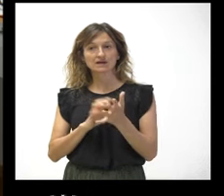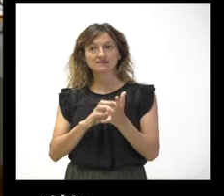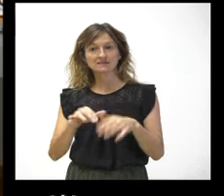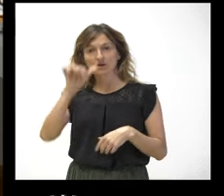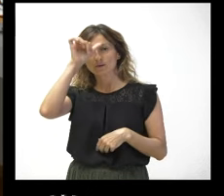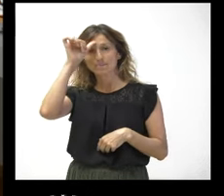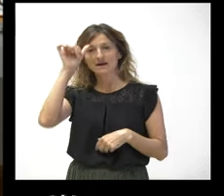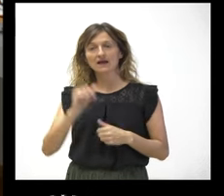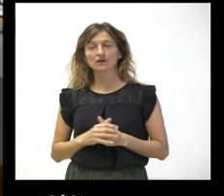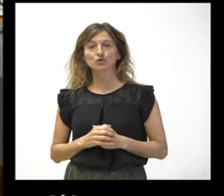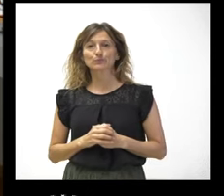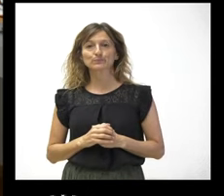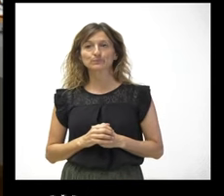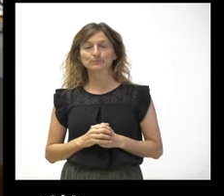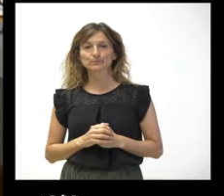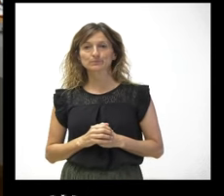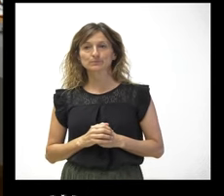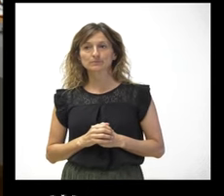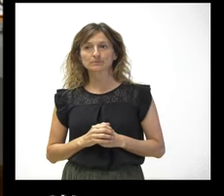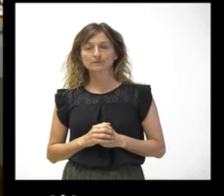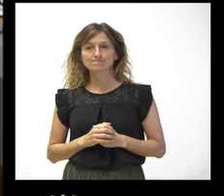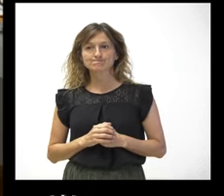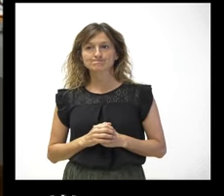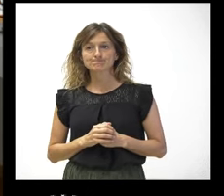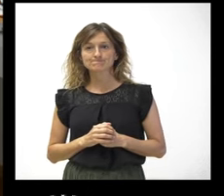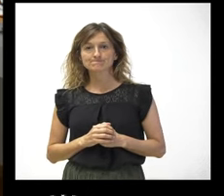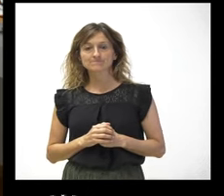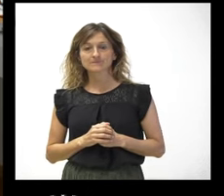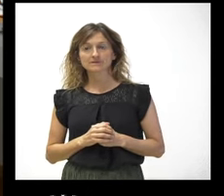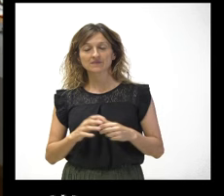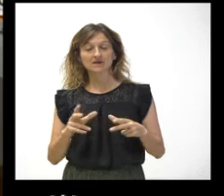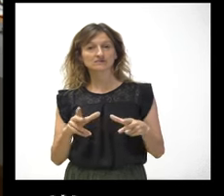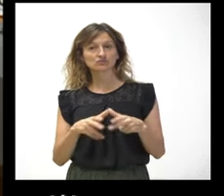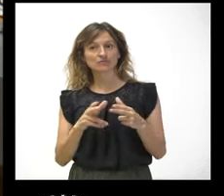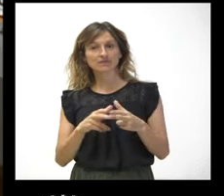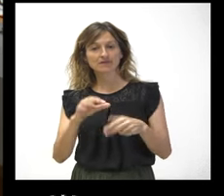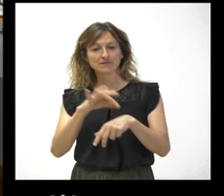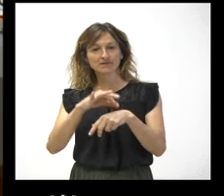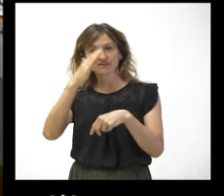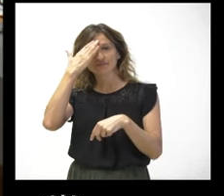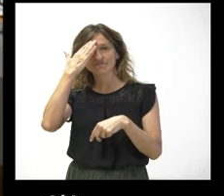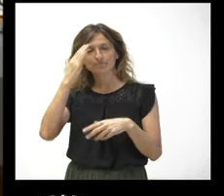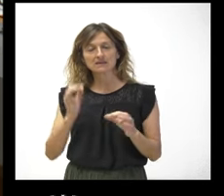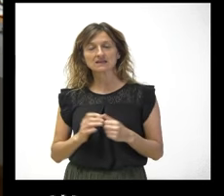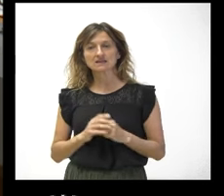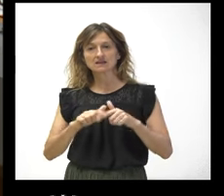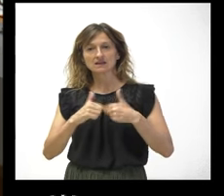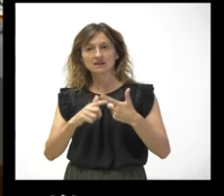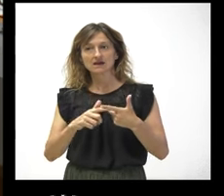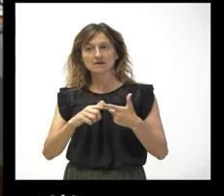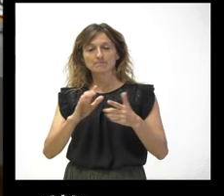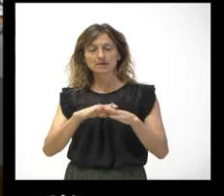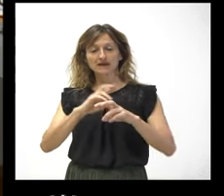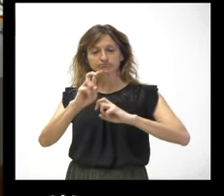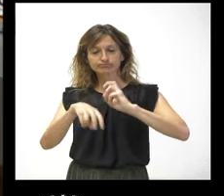verano y Y bueno pues el planteamiento que hace la sociedad de Medicina de familia para que de alguna manera se reorganice un